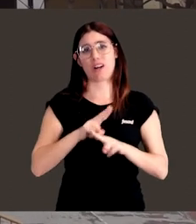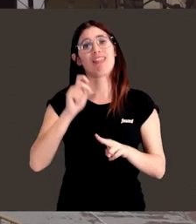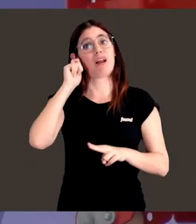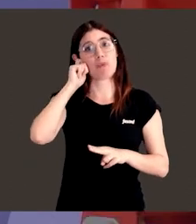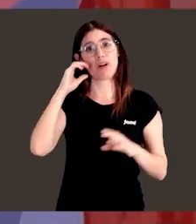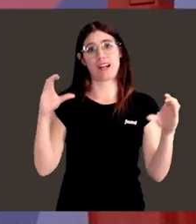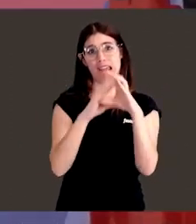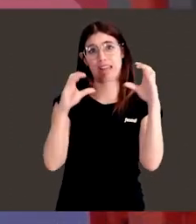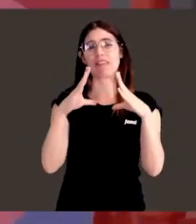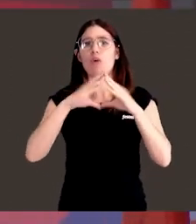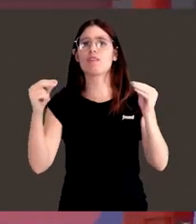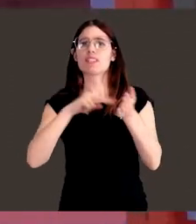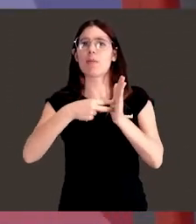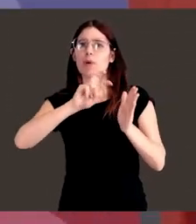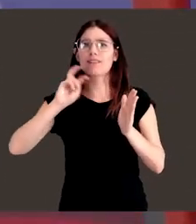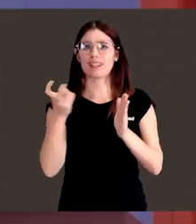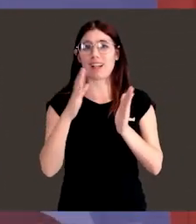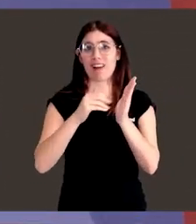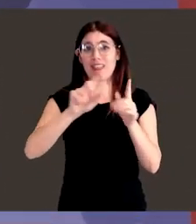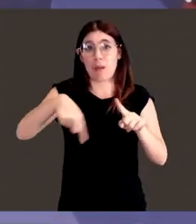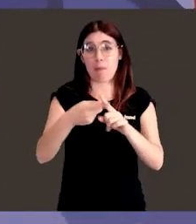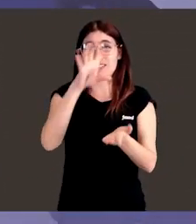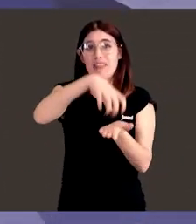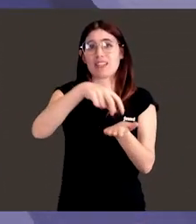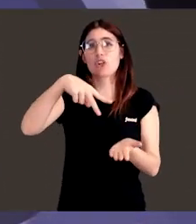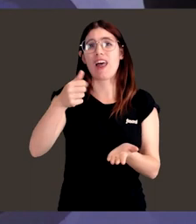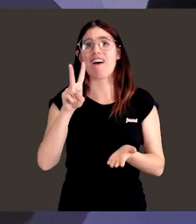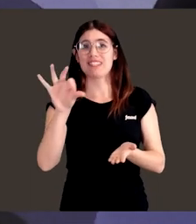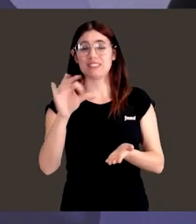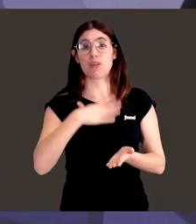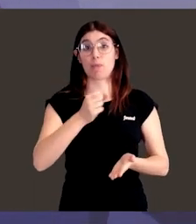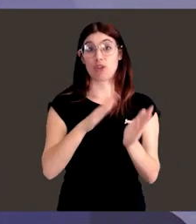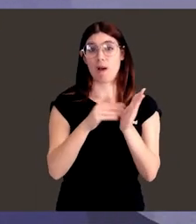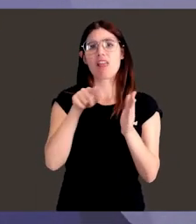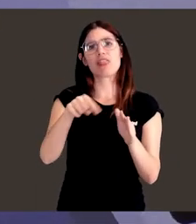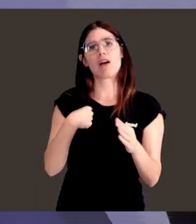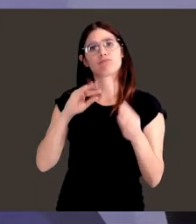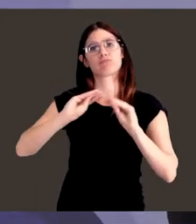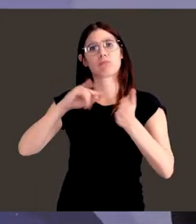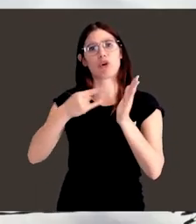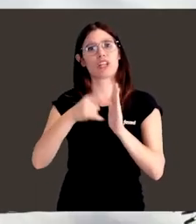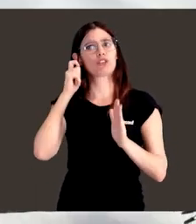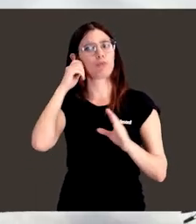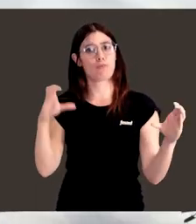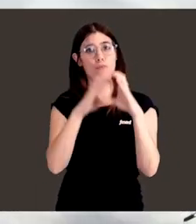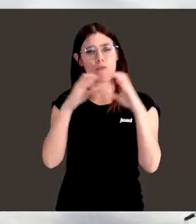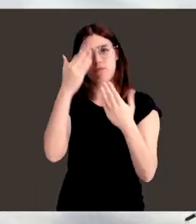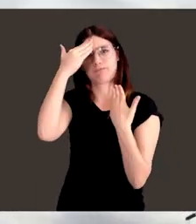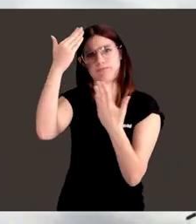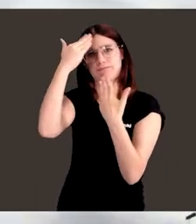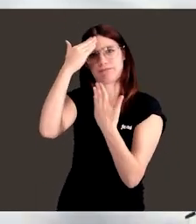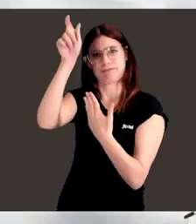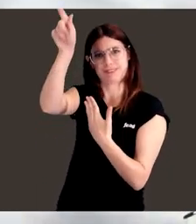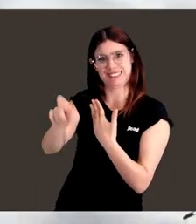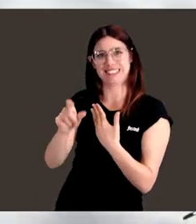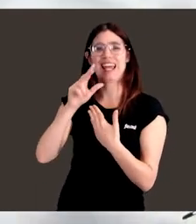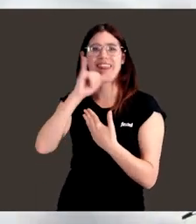universidad politécnica de valencia y el centro de innovación las naves del ayuntamiento de valencia le rinden tributo en su proyecto dones de ciencia lo hacen en el